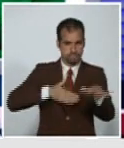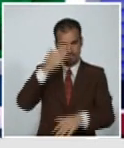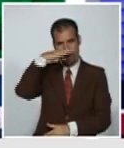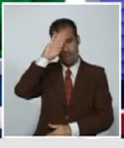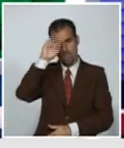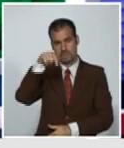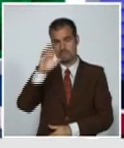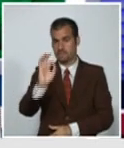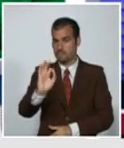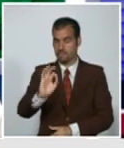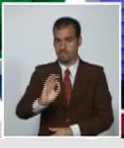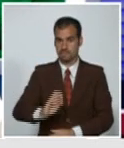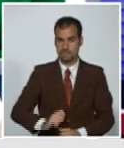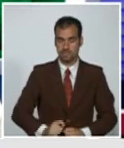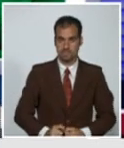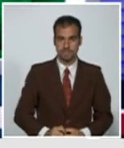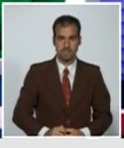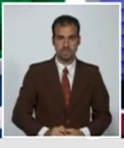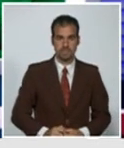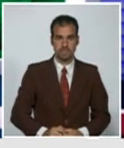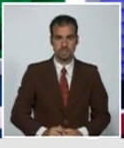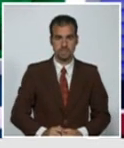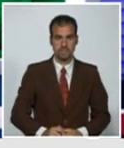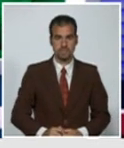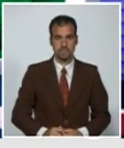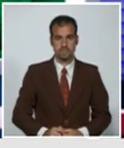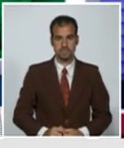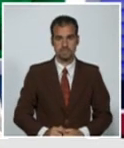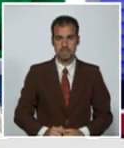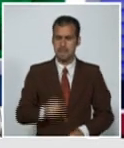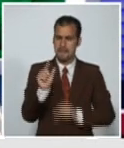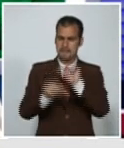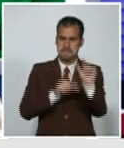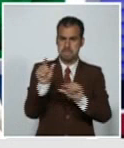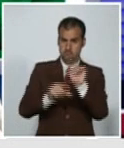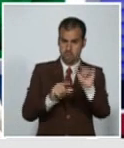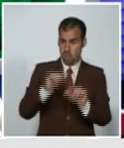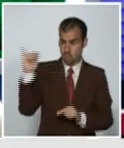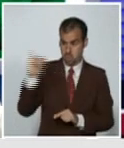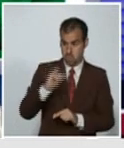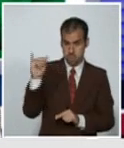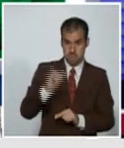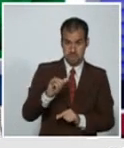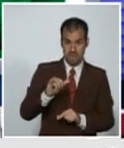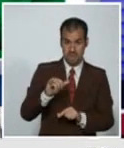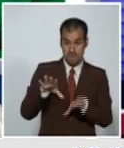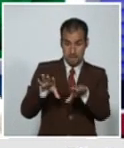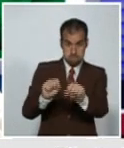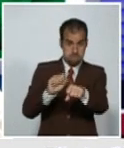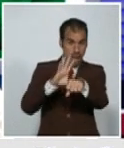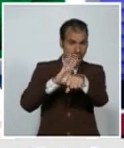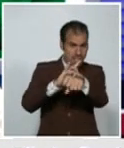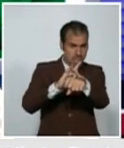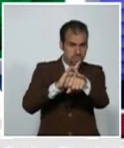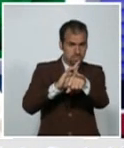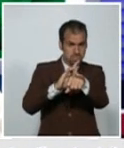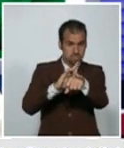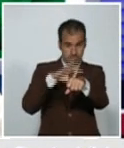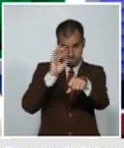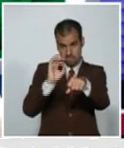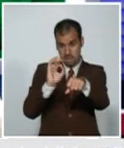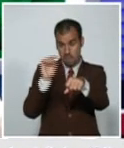número de casos importados. Y los casos importados que se han diagnosticado por el protocolo, como siempre